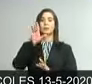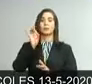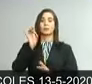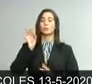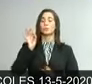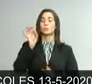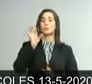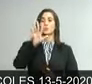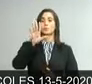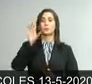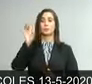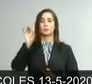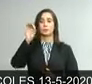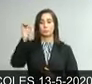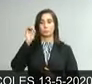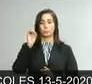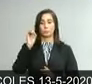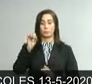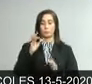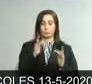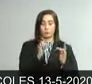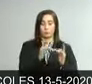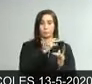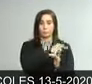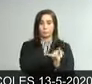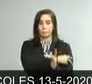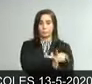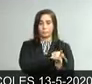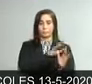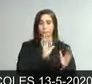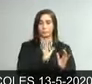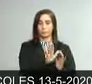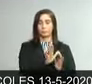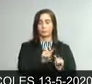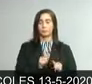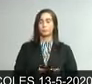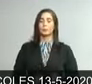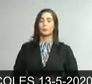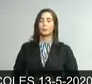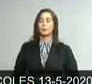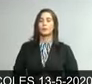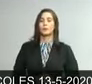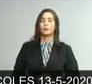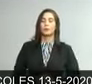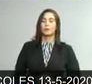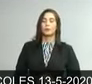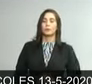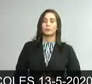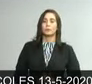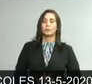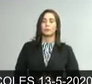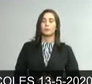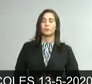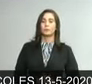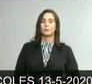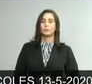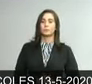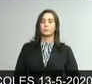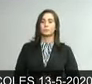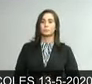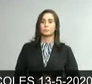% de los hospitalizados están en ventilación.